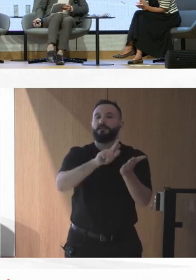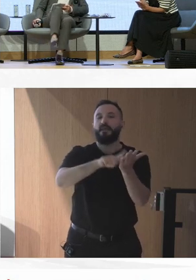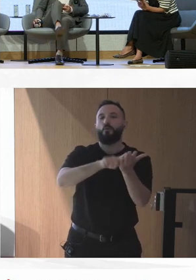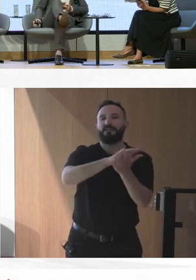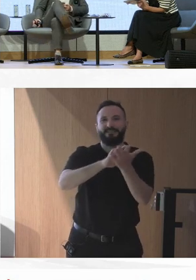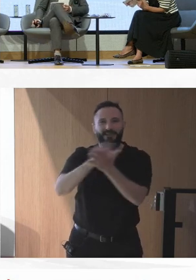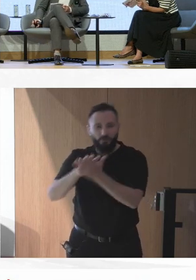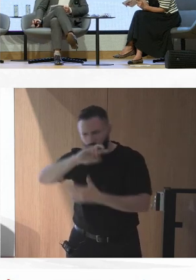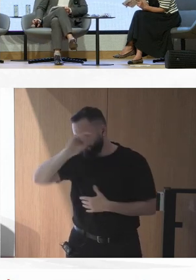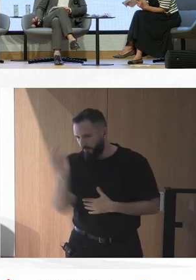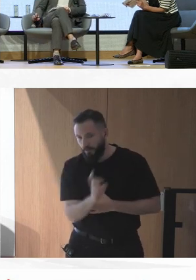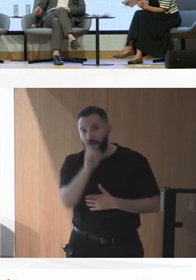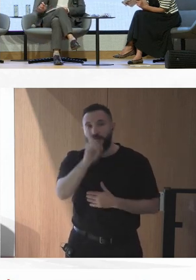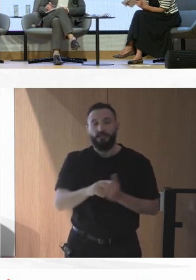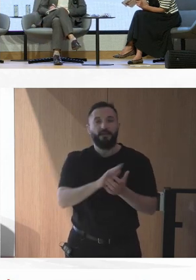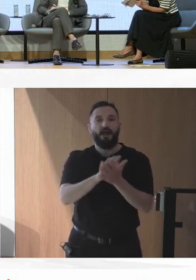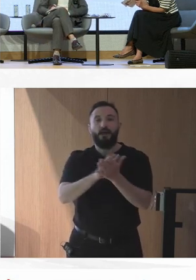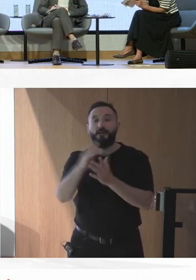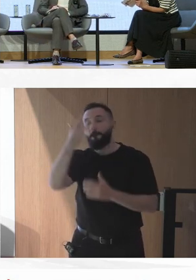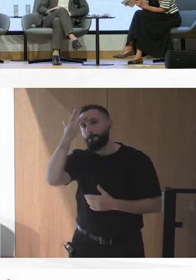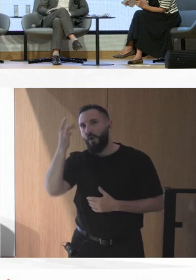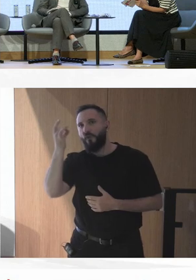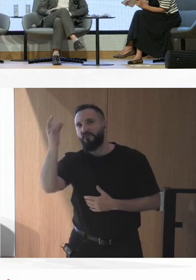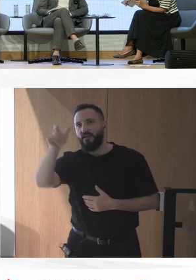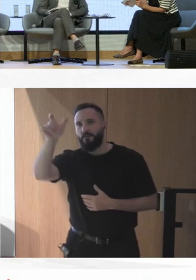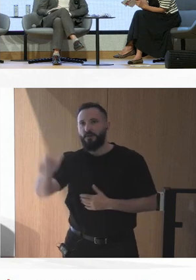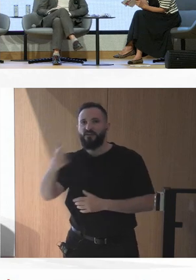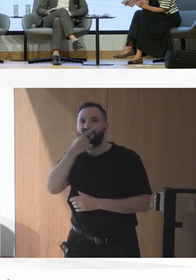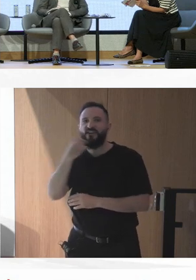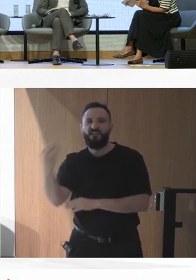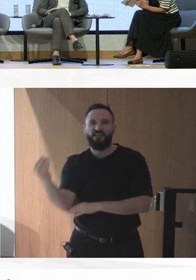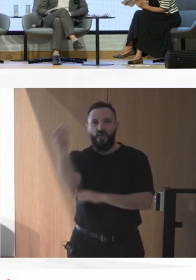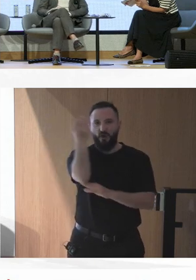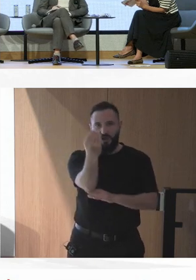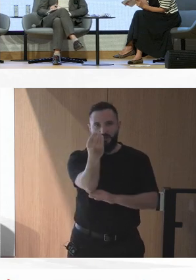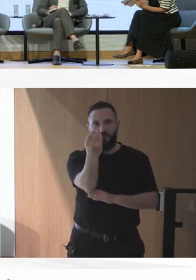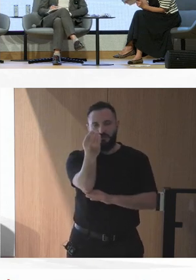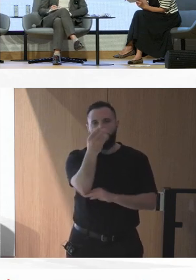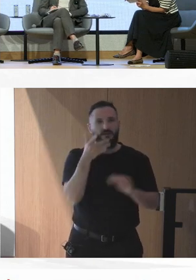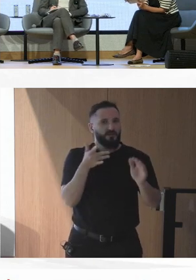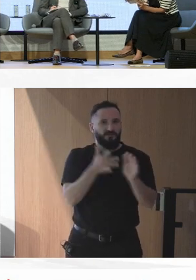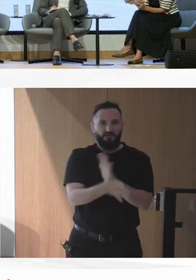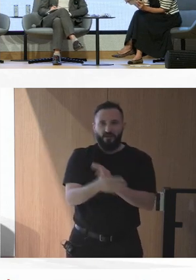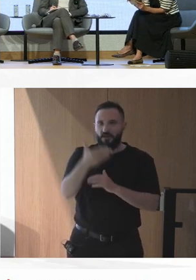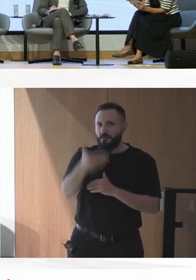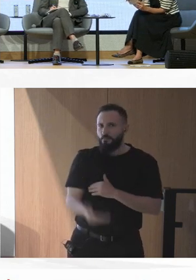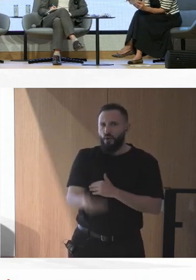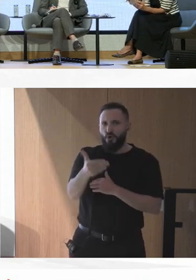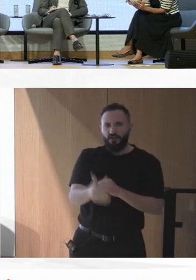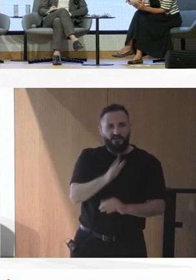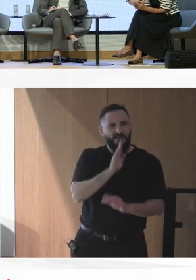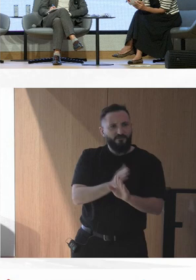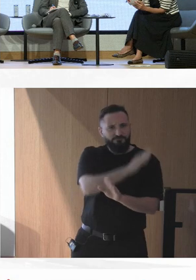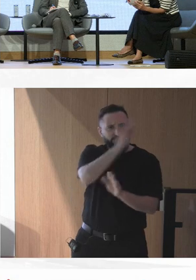se contempla específicamente la figura, por fin, ¿no?, de la persona facilitadora, ¿no?, que tiene mucha importancia, como se ha dicho, ¿no?, para las personas